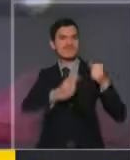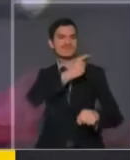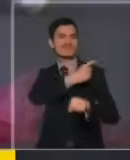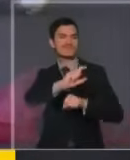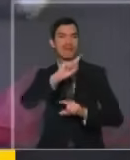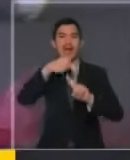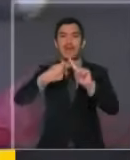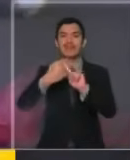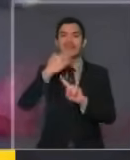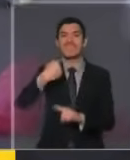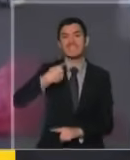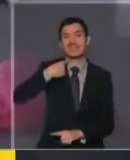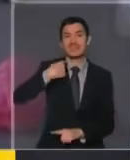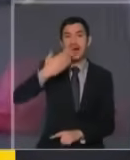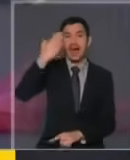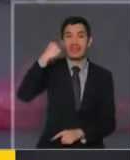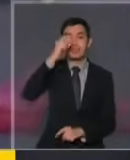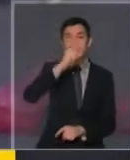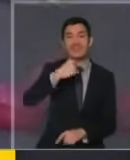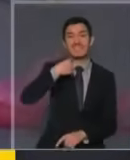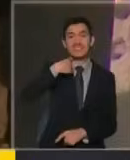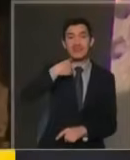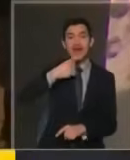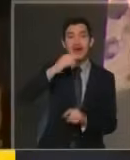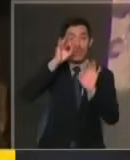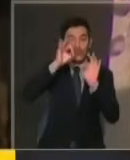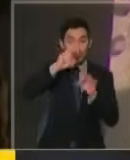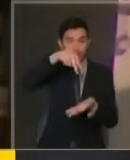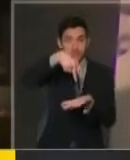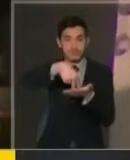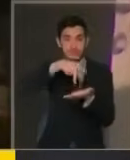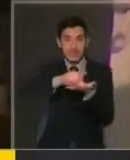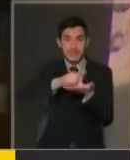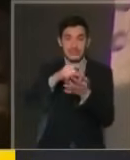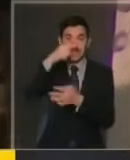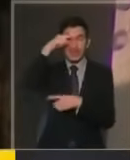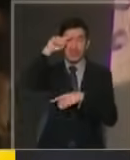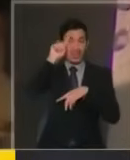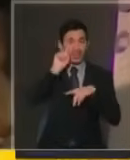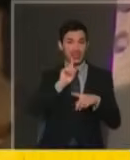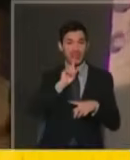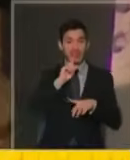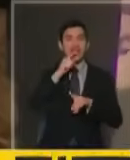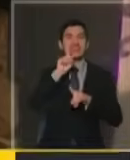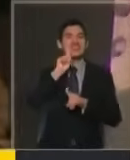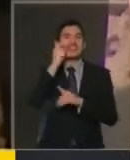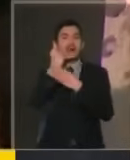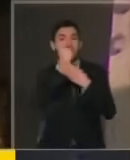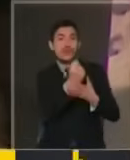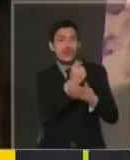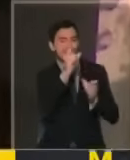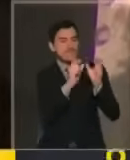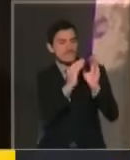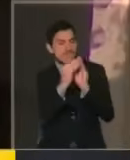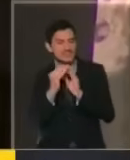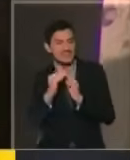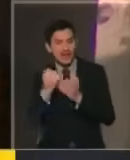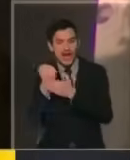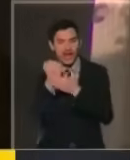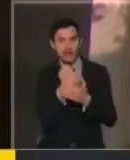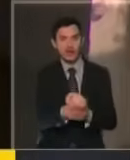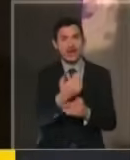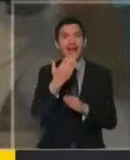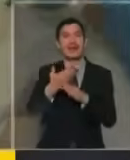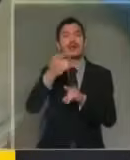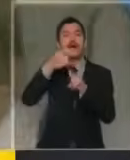víctima, cuando se encontraba justamente allí prácticamente moribundo, fue socorrido por parte de los vecinos y allí los equipos